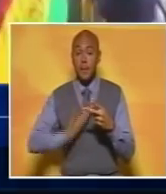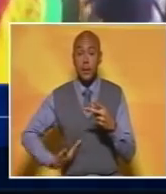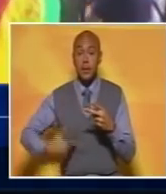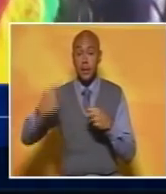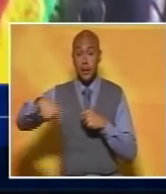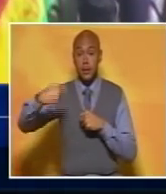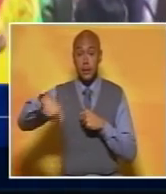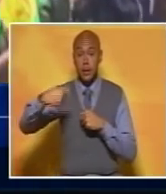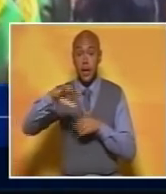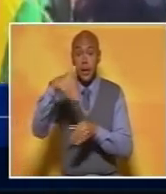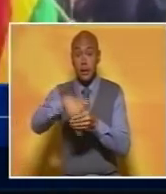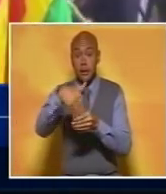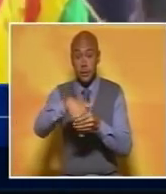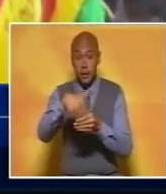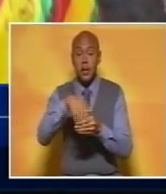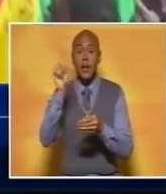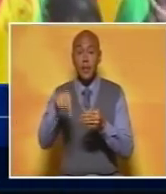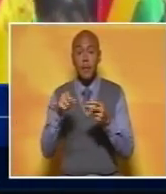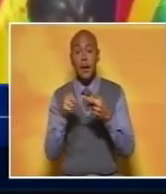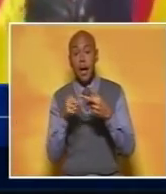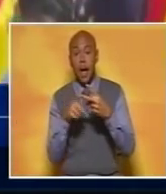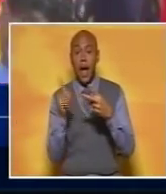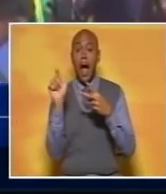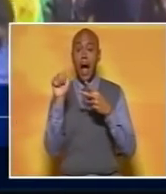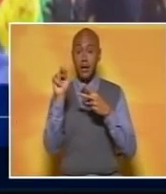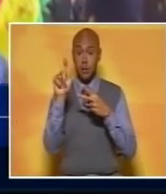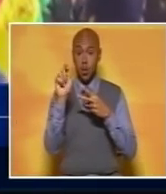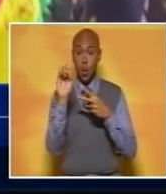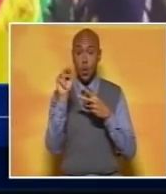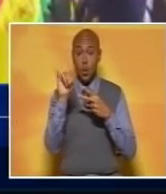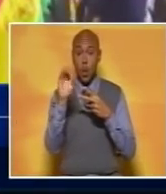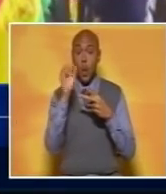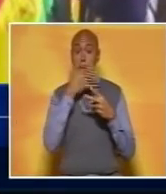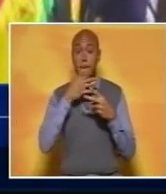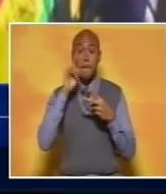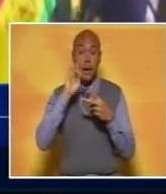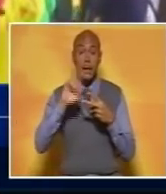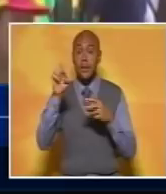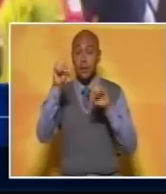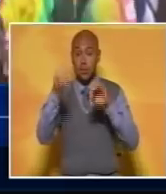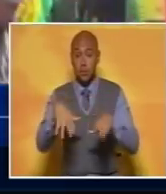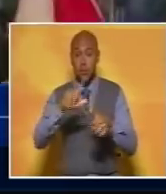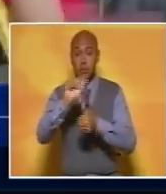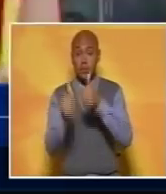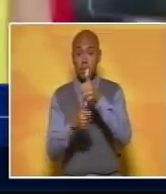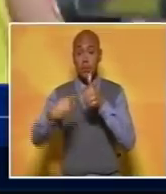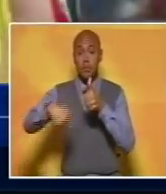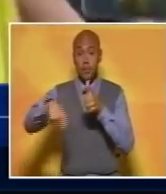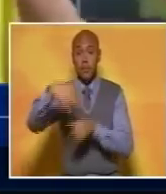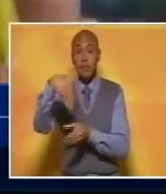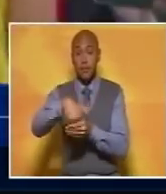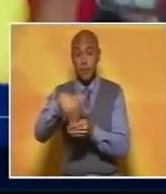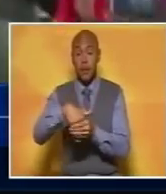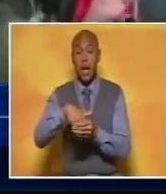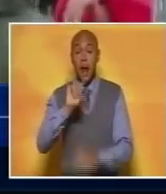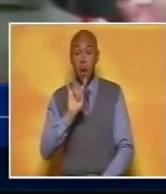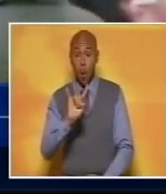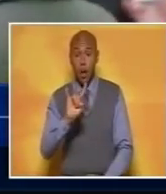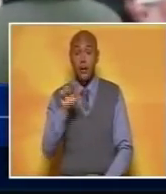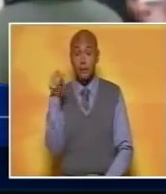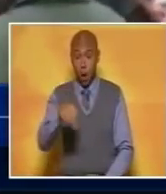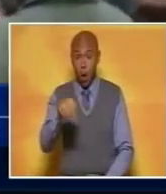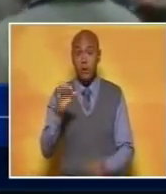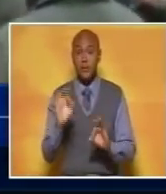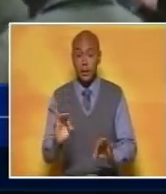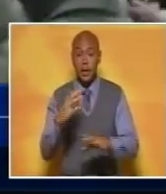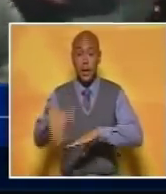Supremo Electoral, y Antonio Costas, quien habría renunciado a la vicepresidencia del organismo electoral. Este lunes, las calles